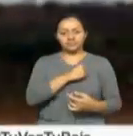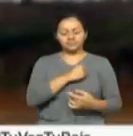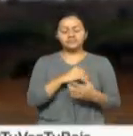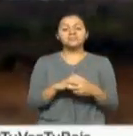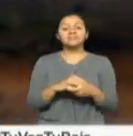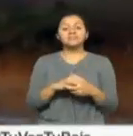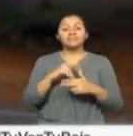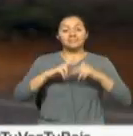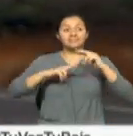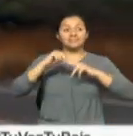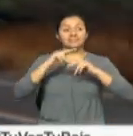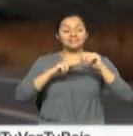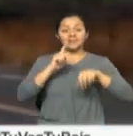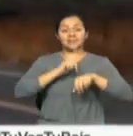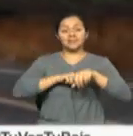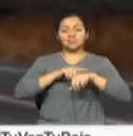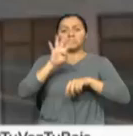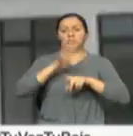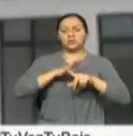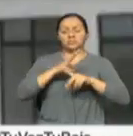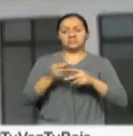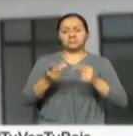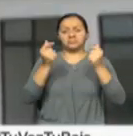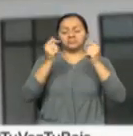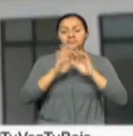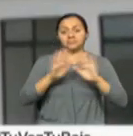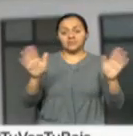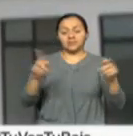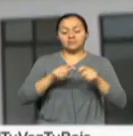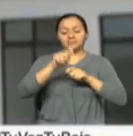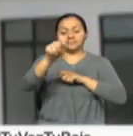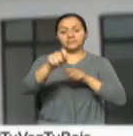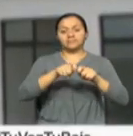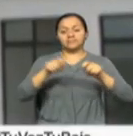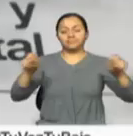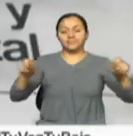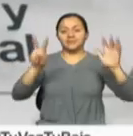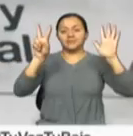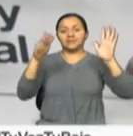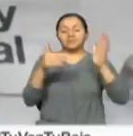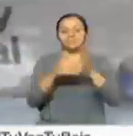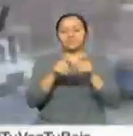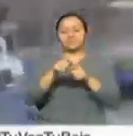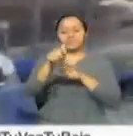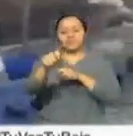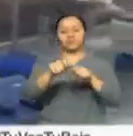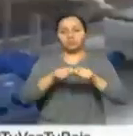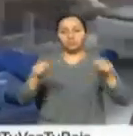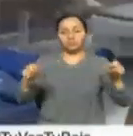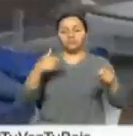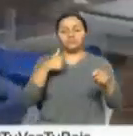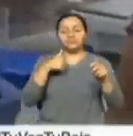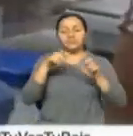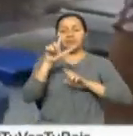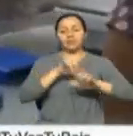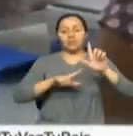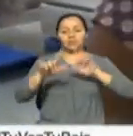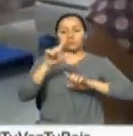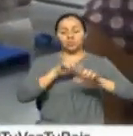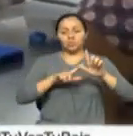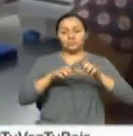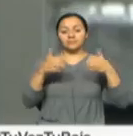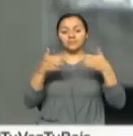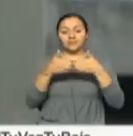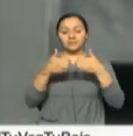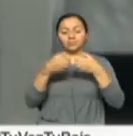se edificó en un plazo de 4 meses, en una extensión de 7.000 metros cuadrados, y cuenta con laboratorios, área